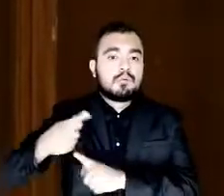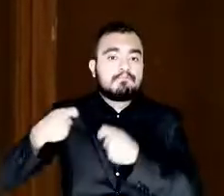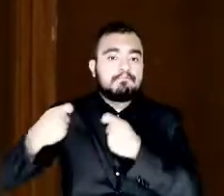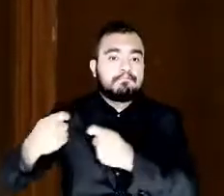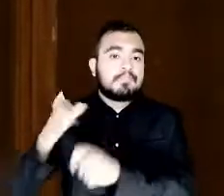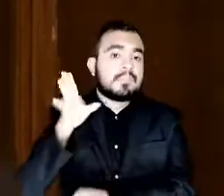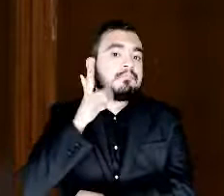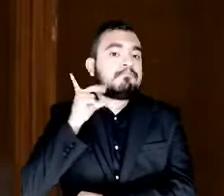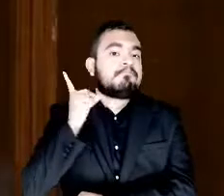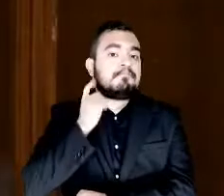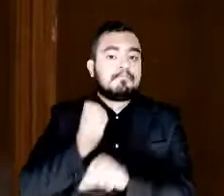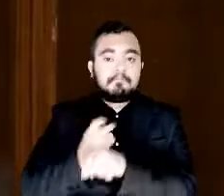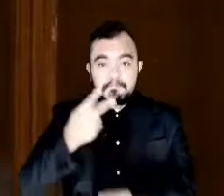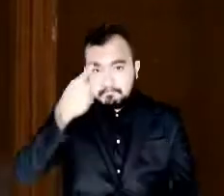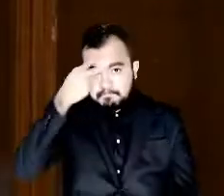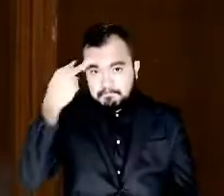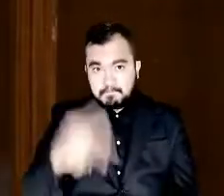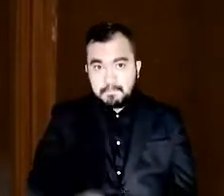México